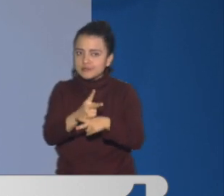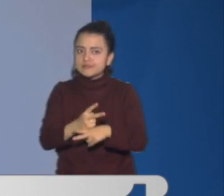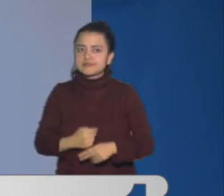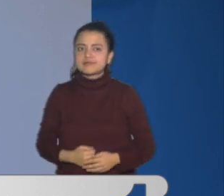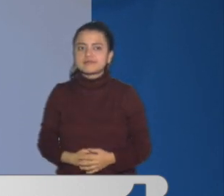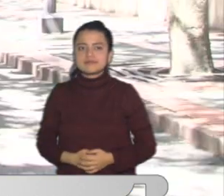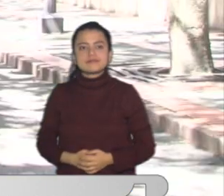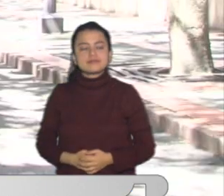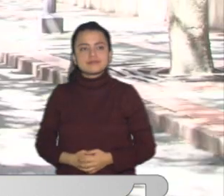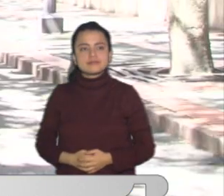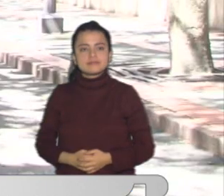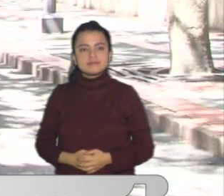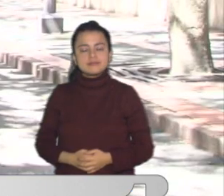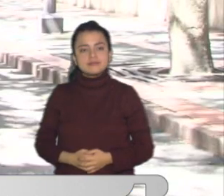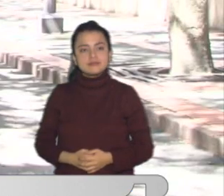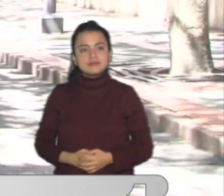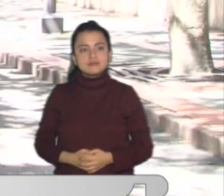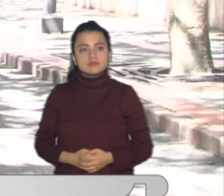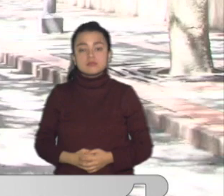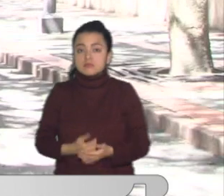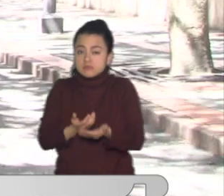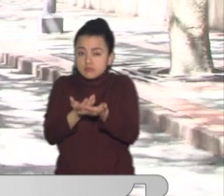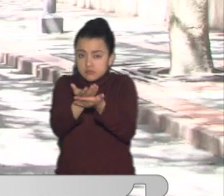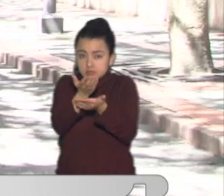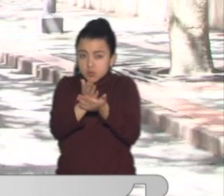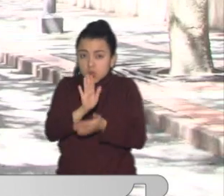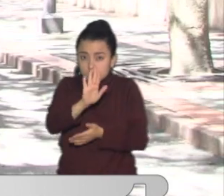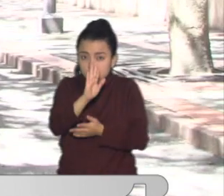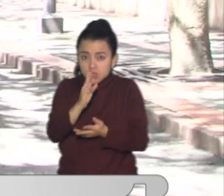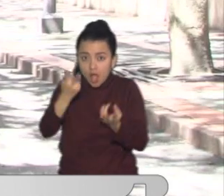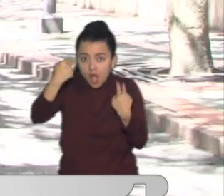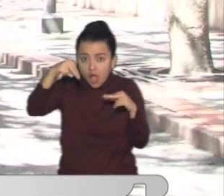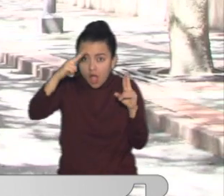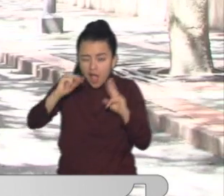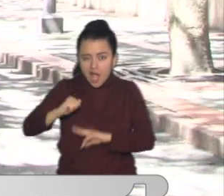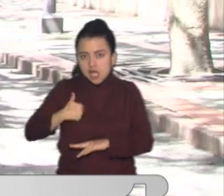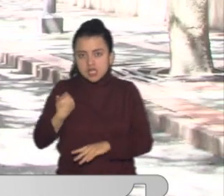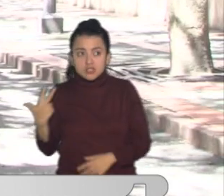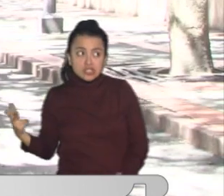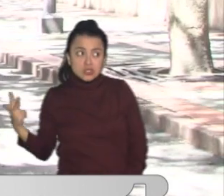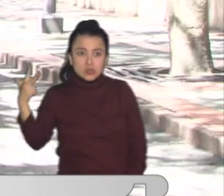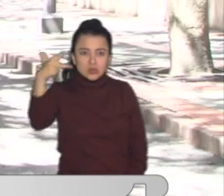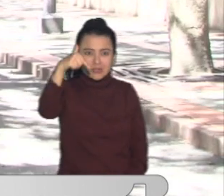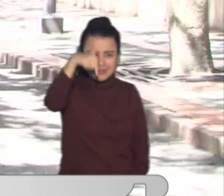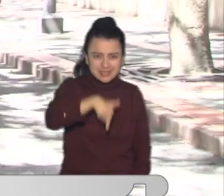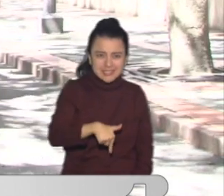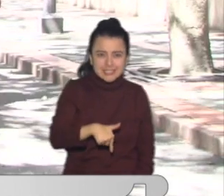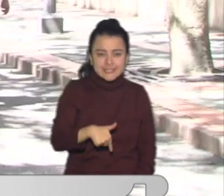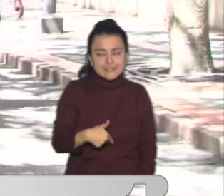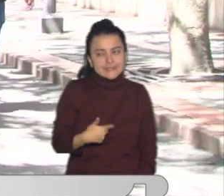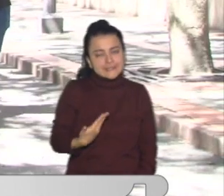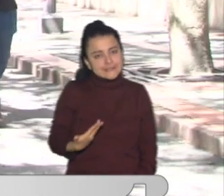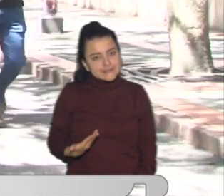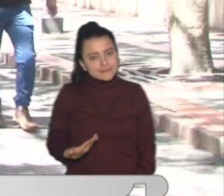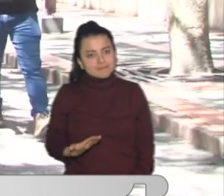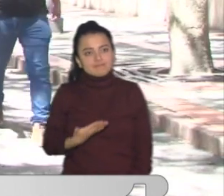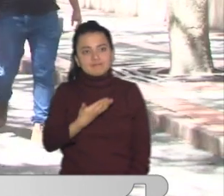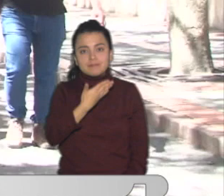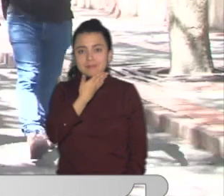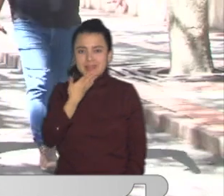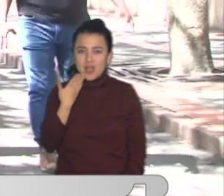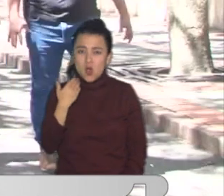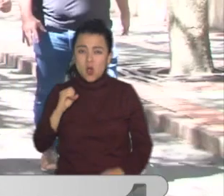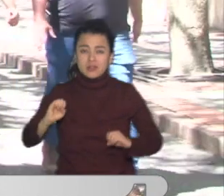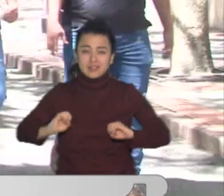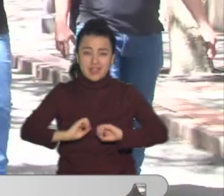noche. Anoche se generó. Una gran recomendación a los viajeros que por este puente festivo vendrán a carreteras santandereanas es no movilizarse en horas